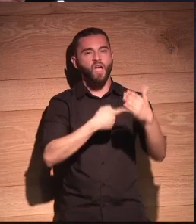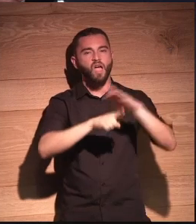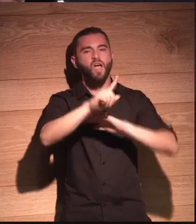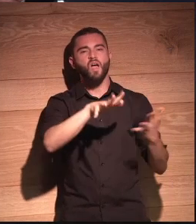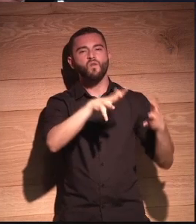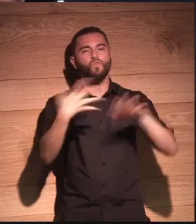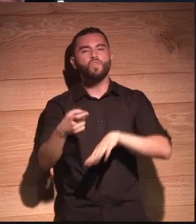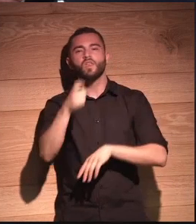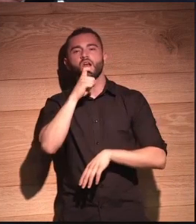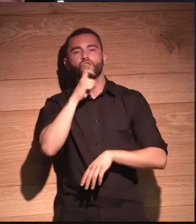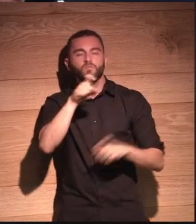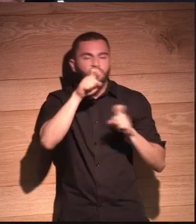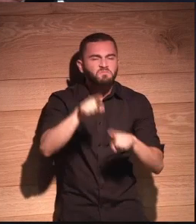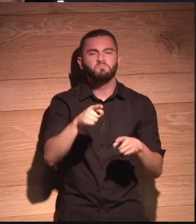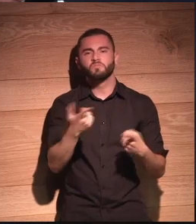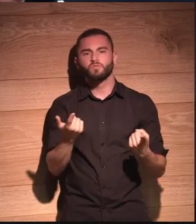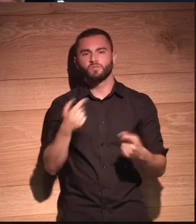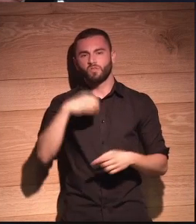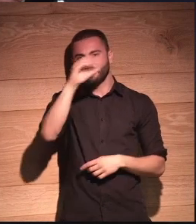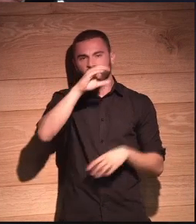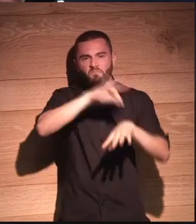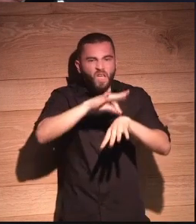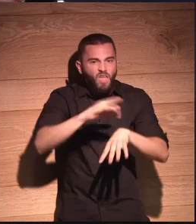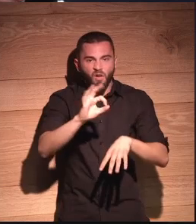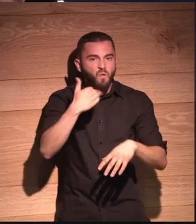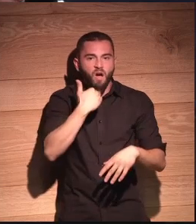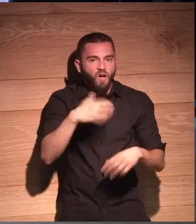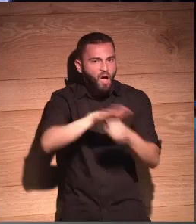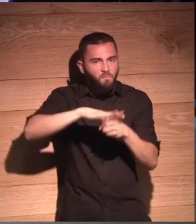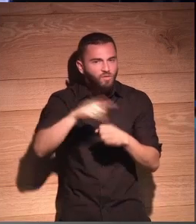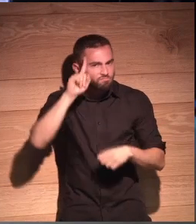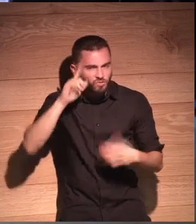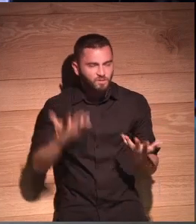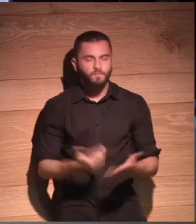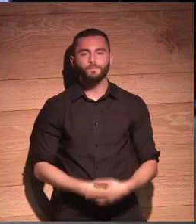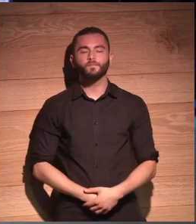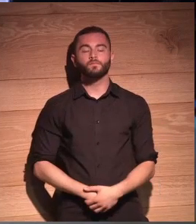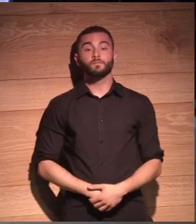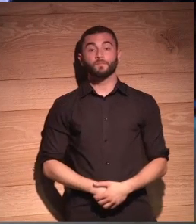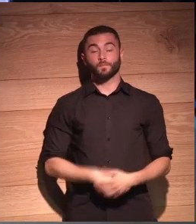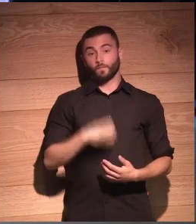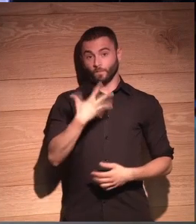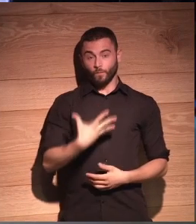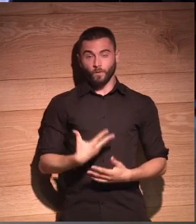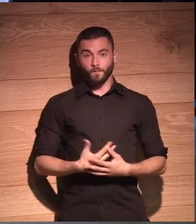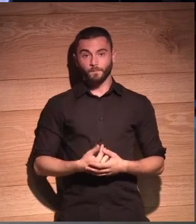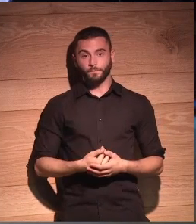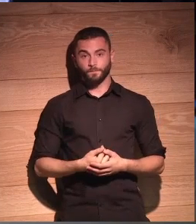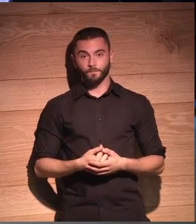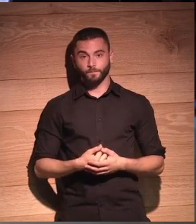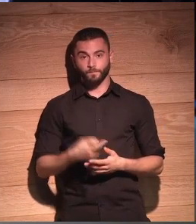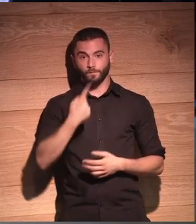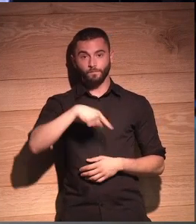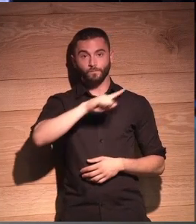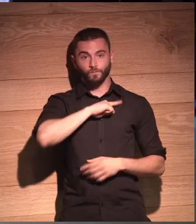esto ya entra dentro de ciencia médica o algo así, no lo sé. Bueno, no estamos